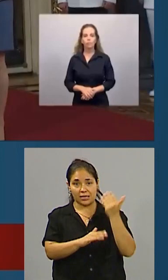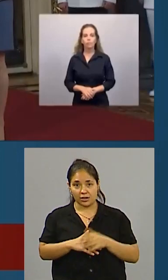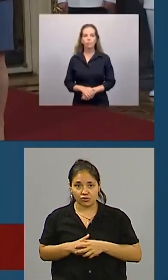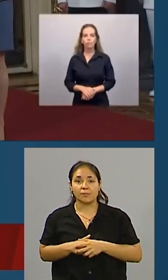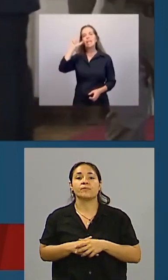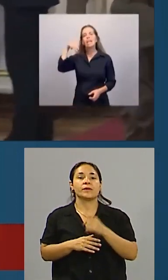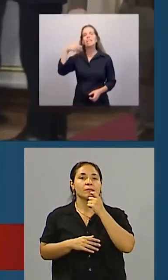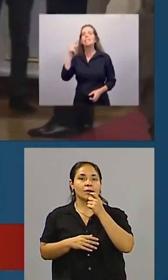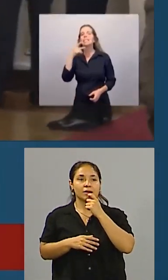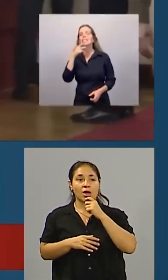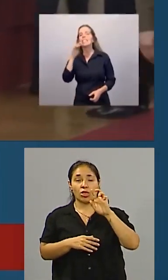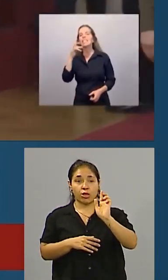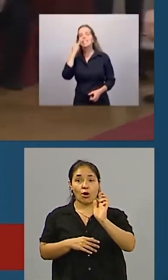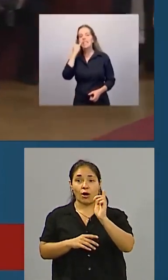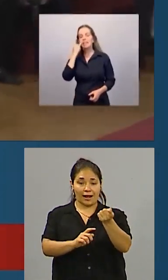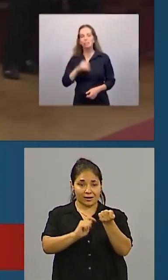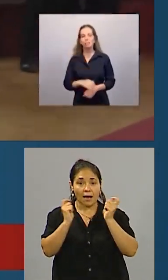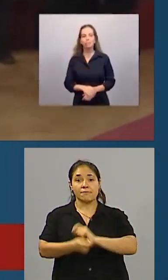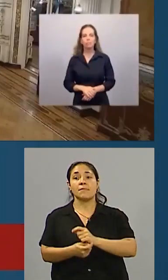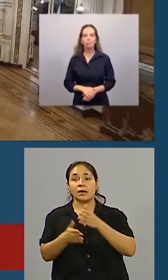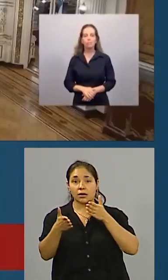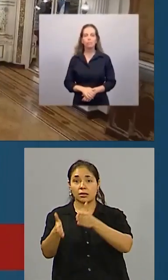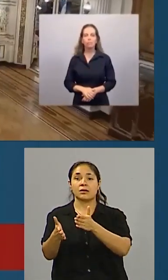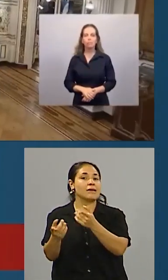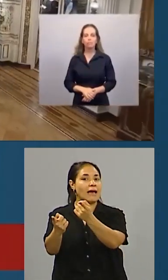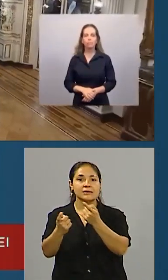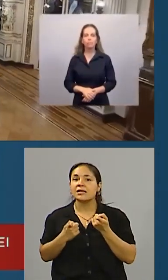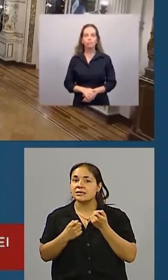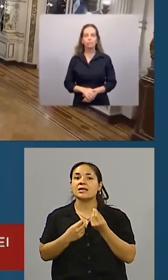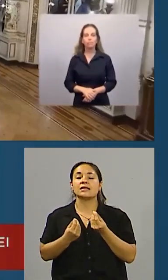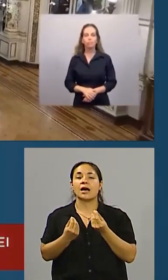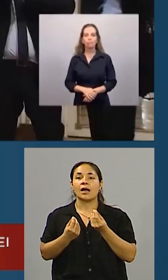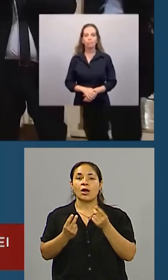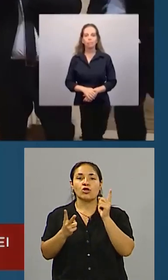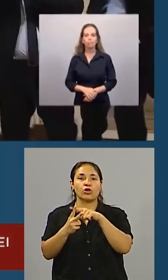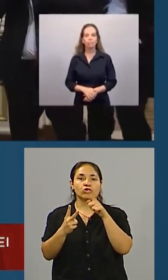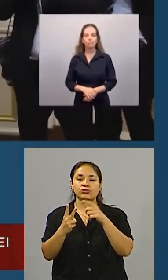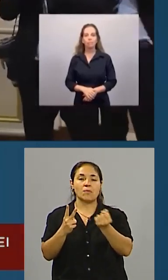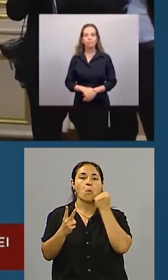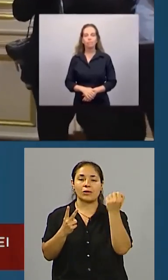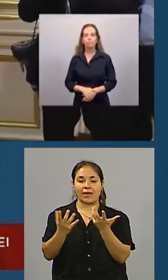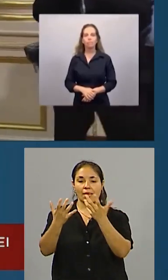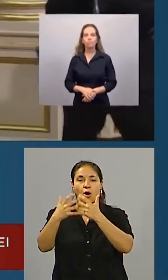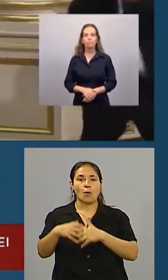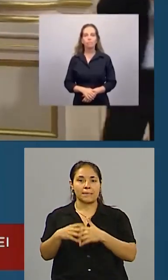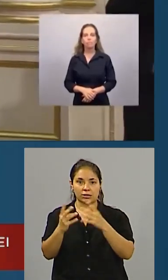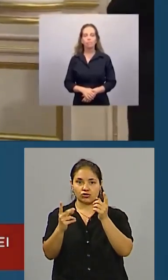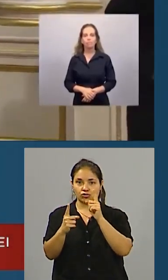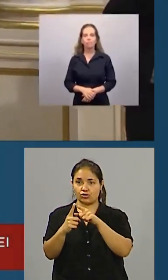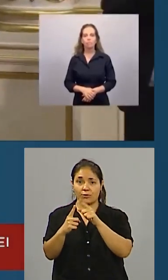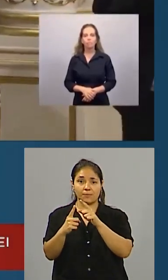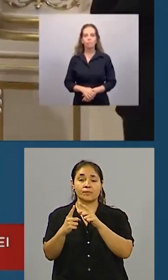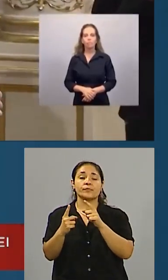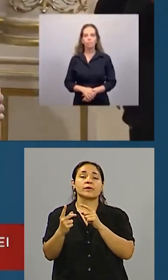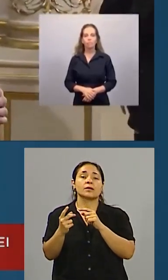lograr la dolarización se necesitaba una combinación de dos herramientas. Es muy similar al